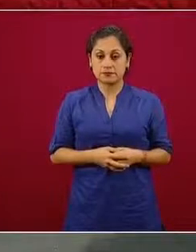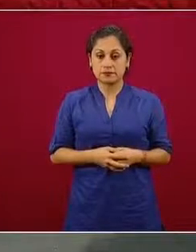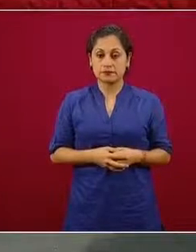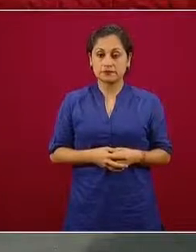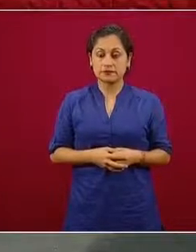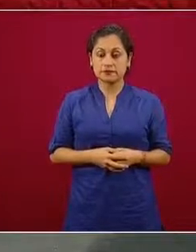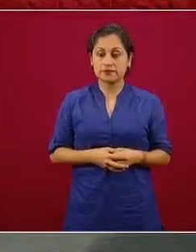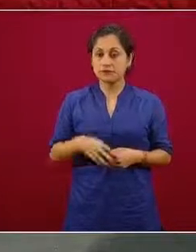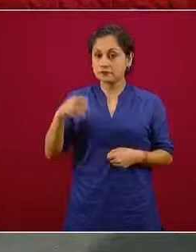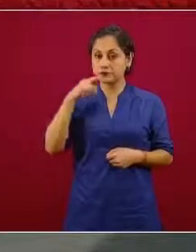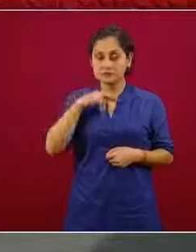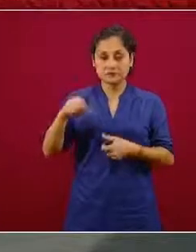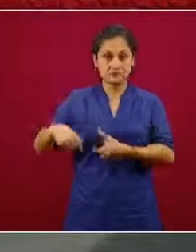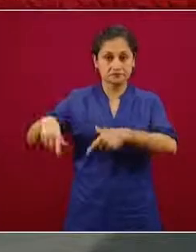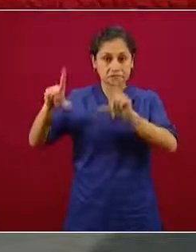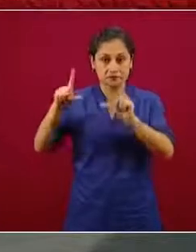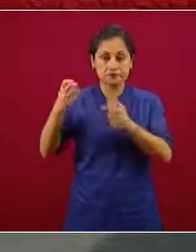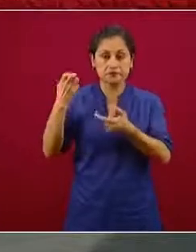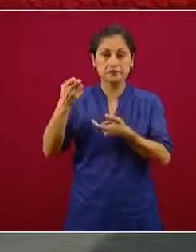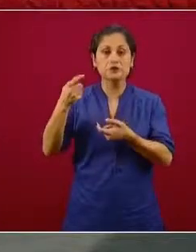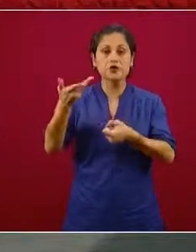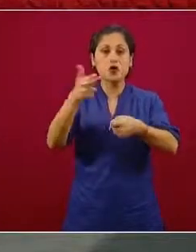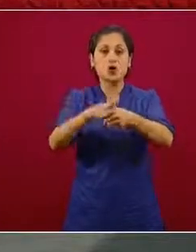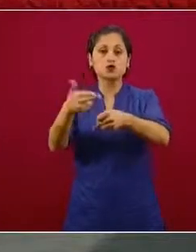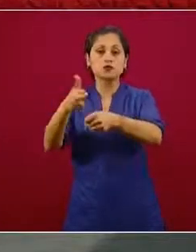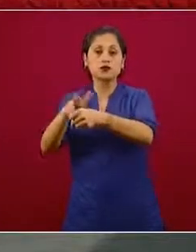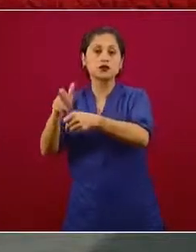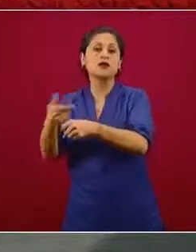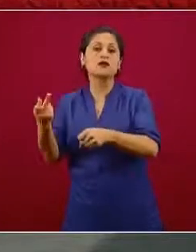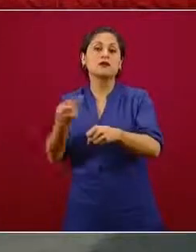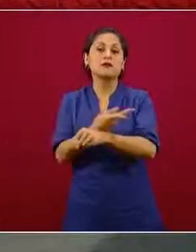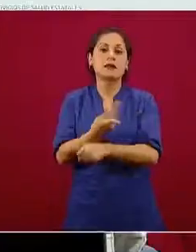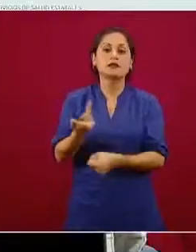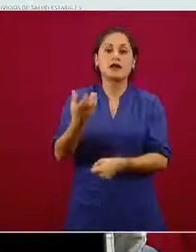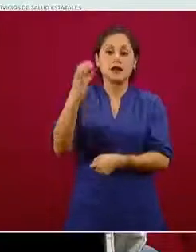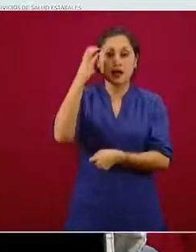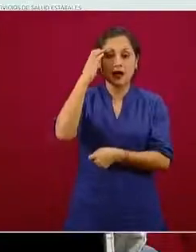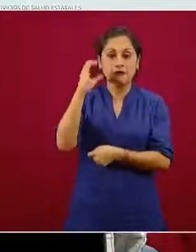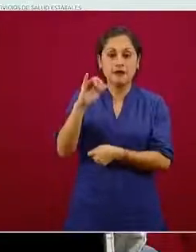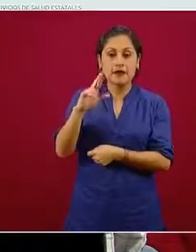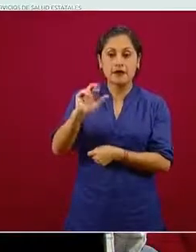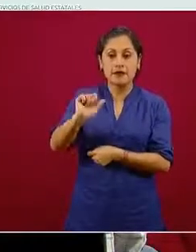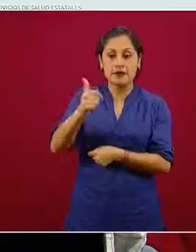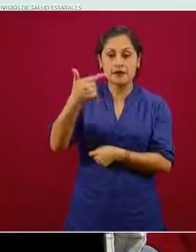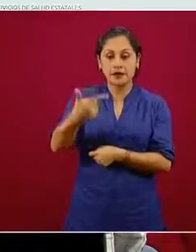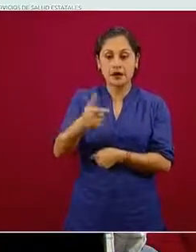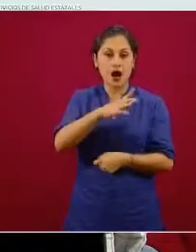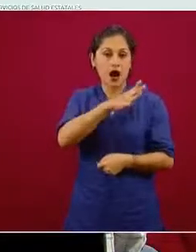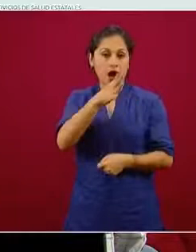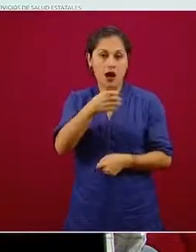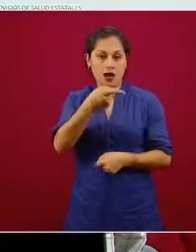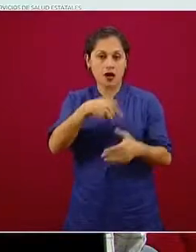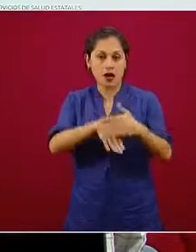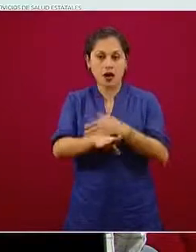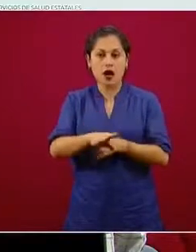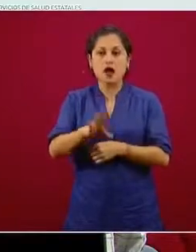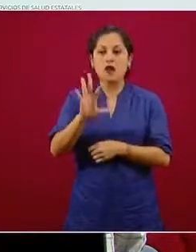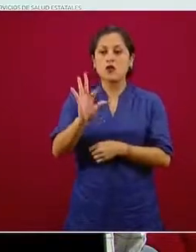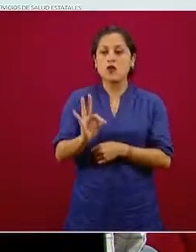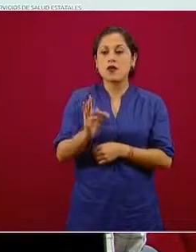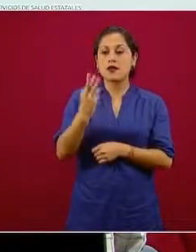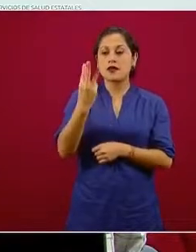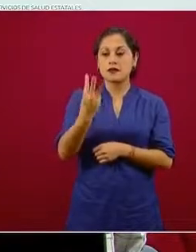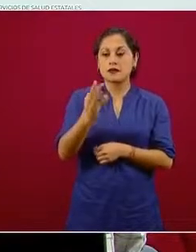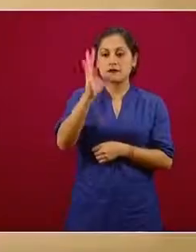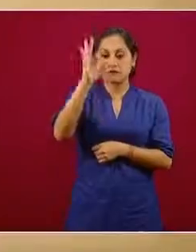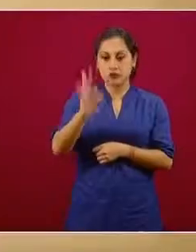la ocupación y disponibilidad hospitalaria. En el caso de camas IRAG generales, prácticamente se mantiene igual, 46%